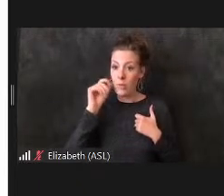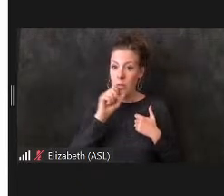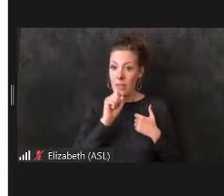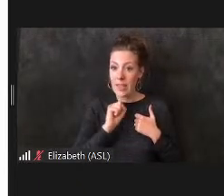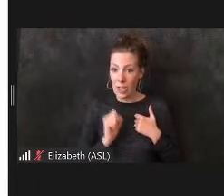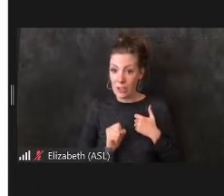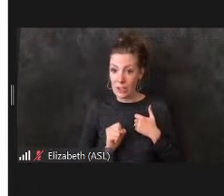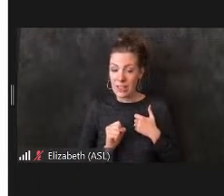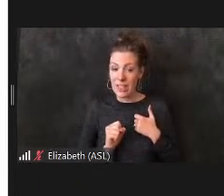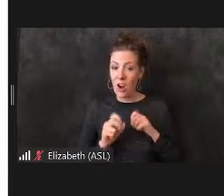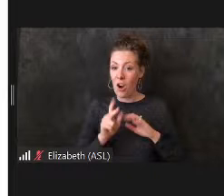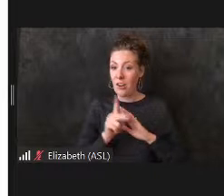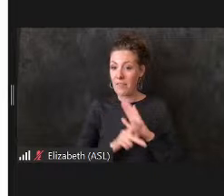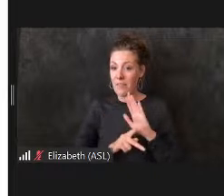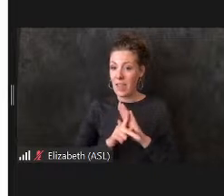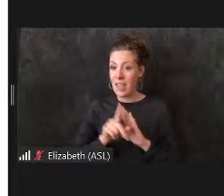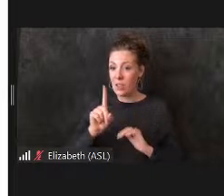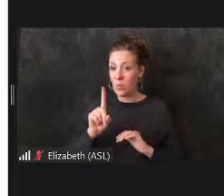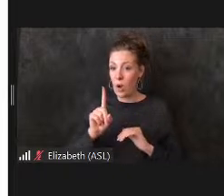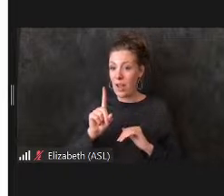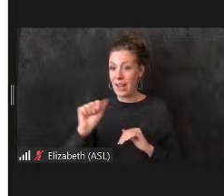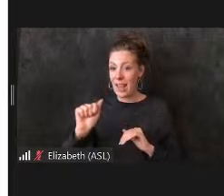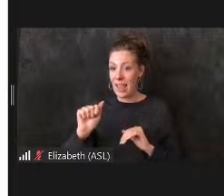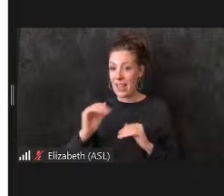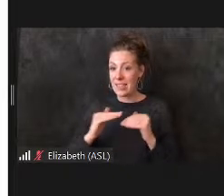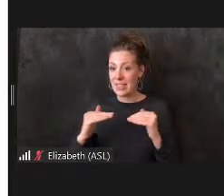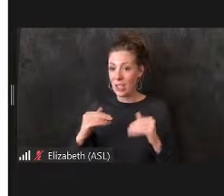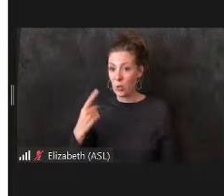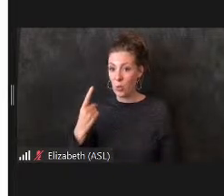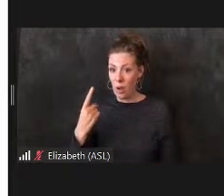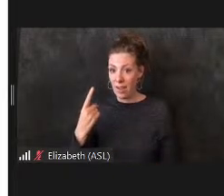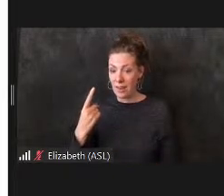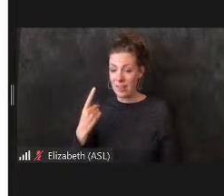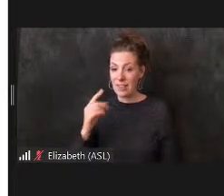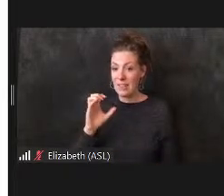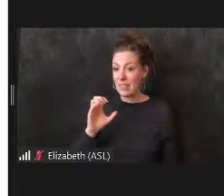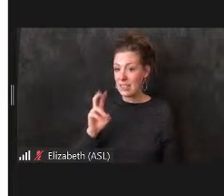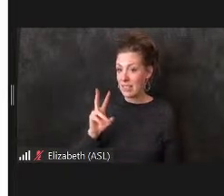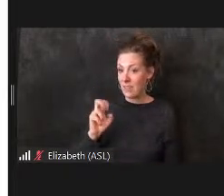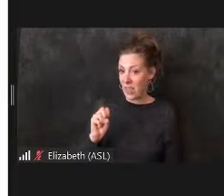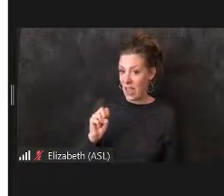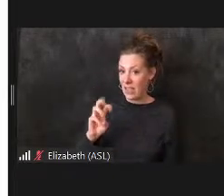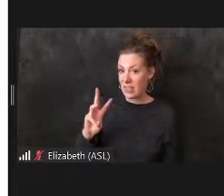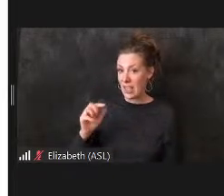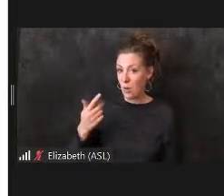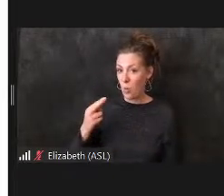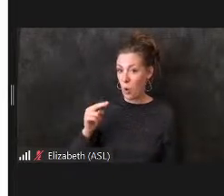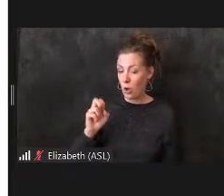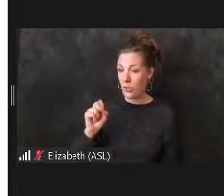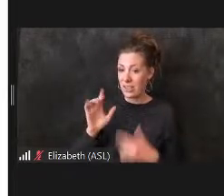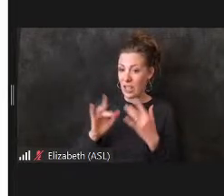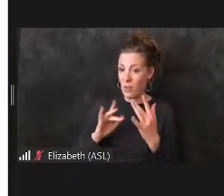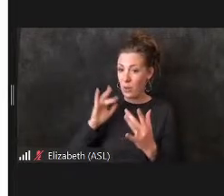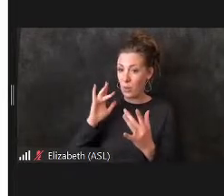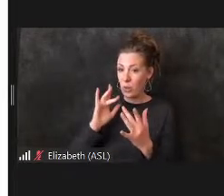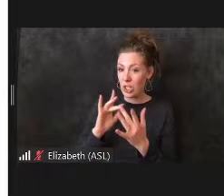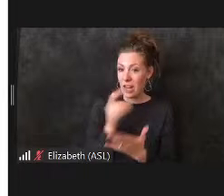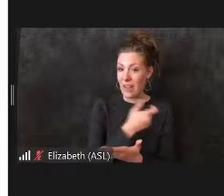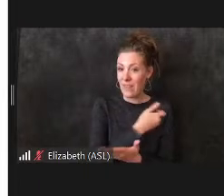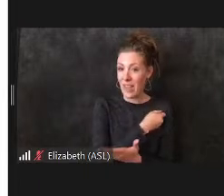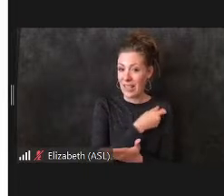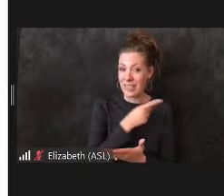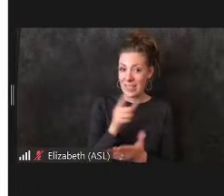facilidades donde hay senior citizens, los viejitos, y se les está dando, también han